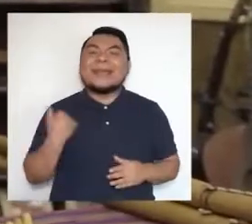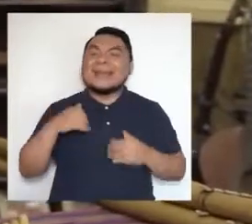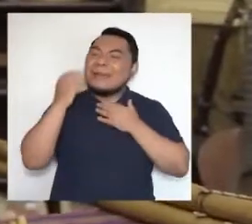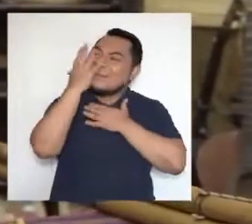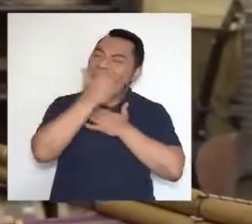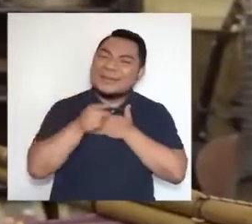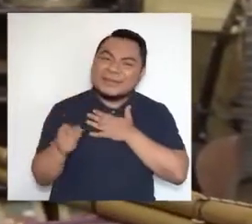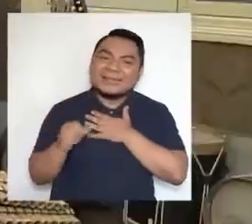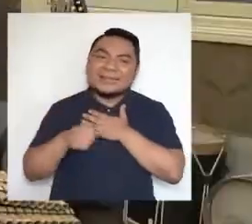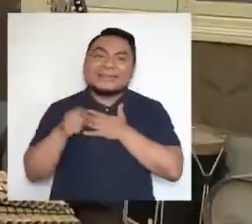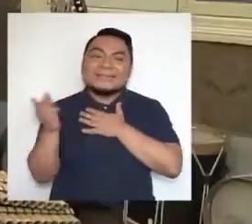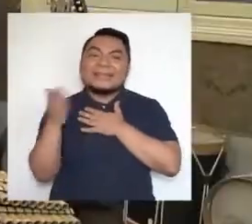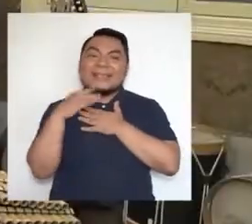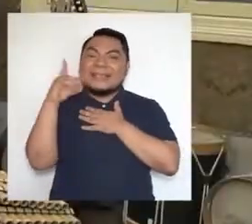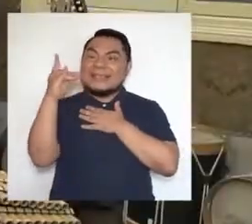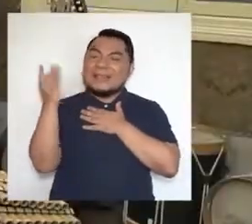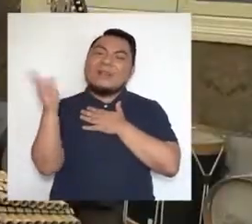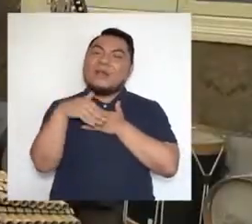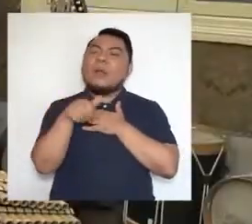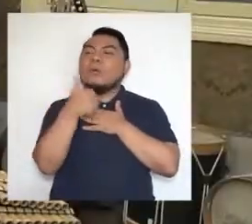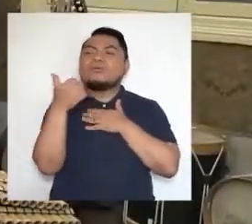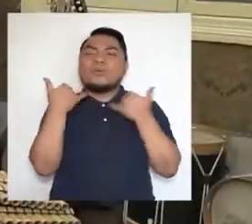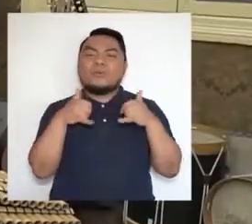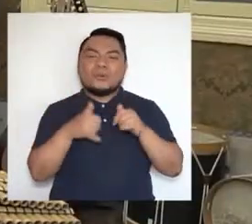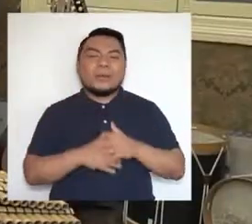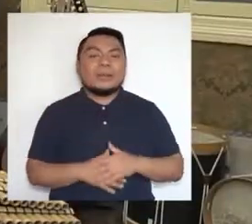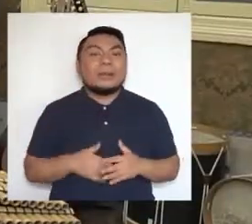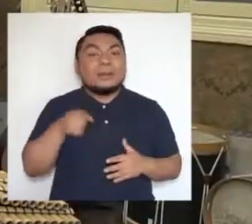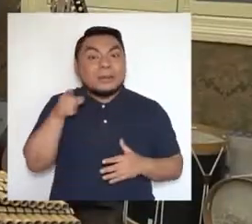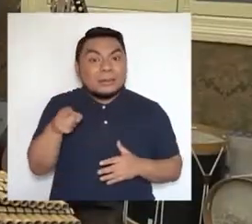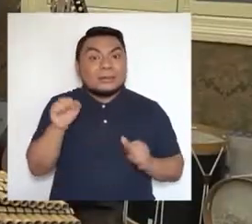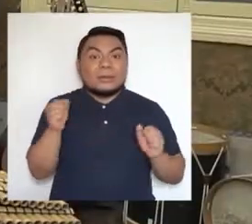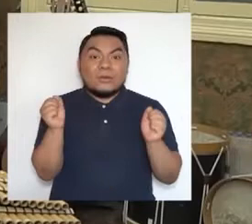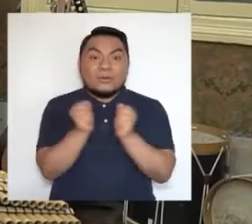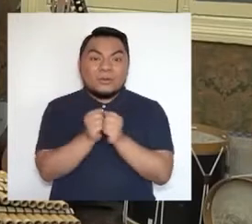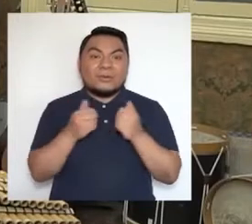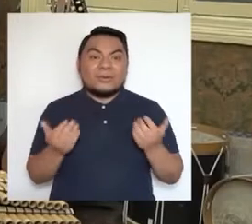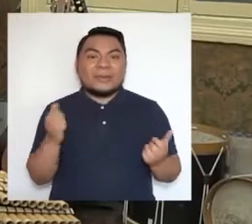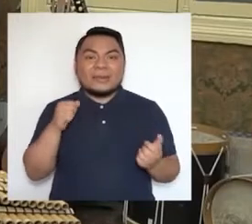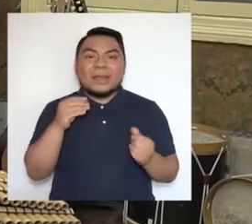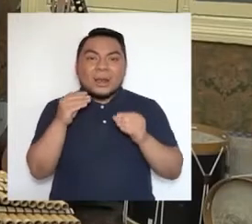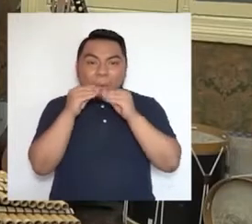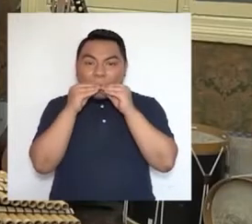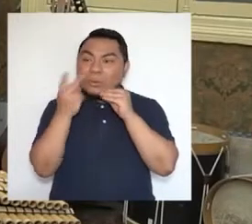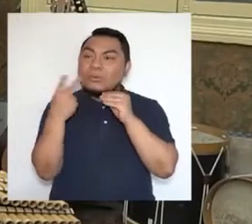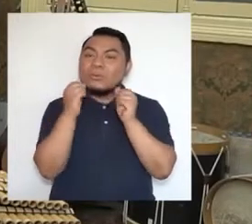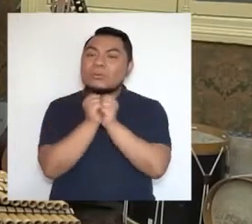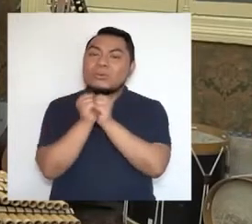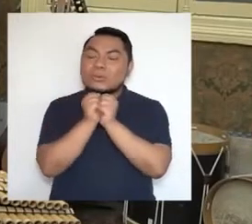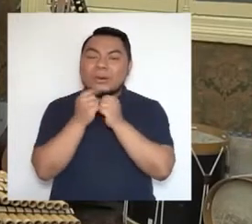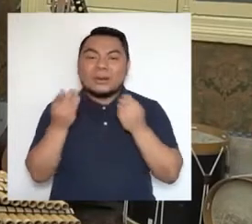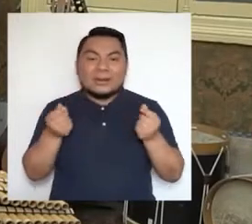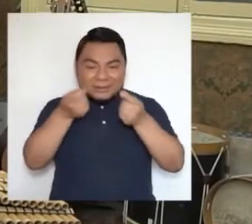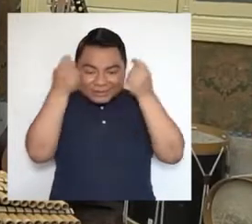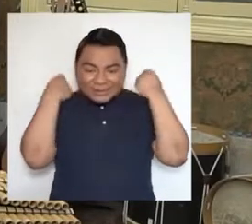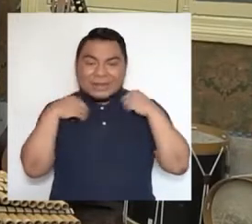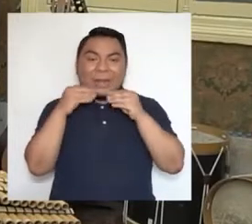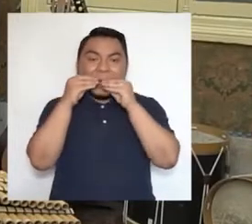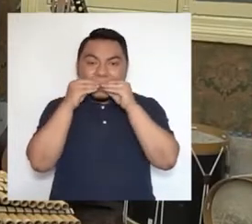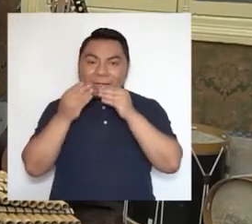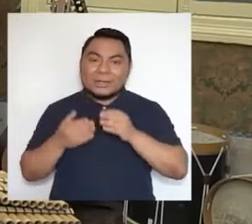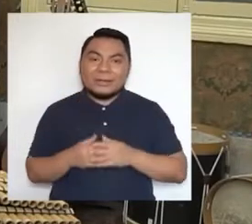Bonito, Yuraxita. Vamos a hacer otro juego. Entonces, ahora tú me vas a acompañar y vamos a tocar juntas. Te voy a poner tu chilis tan